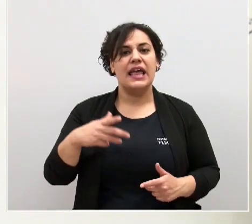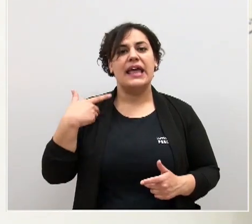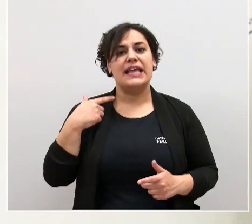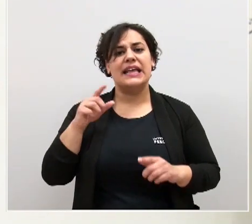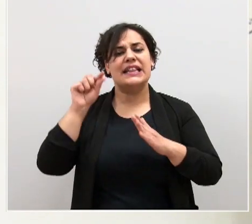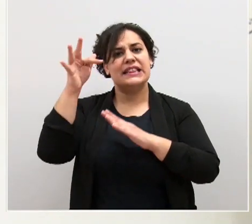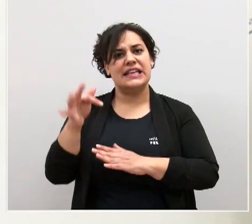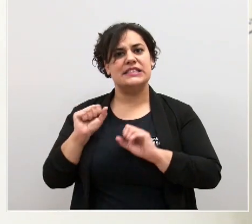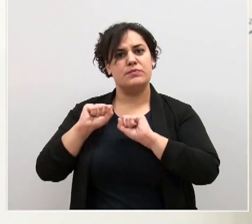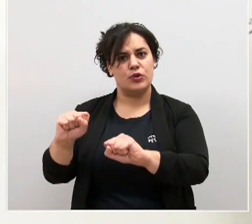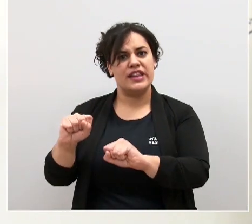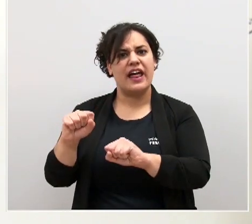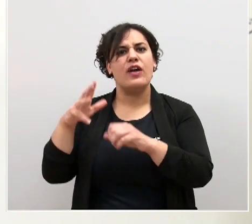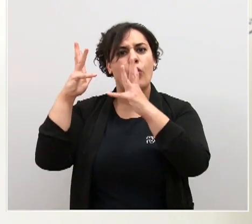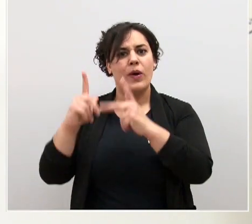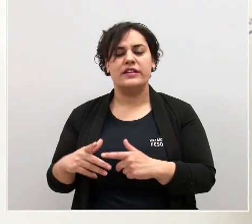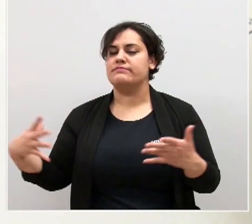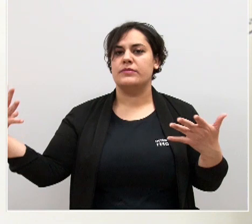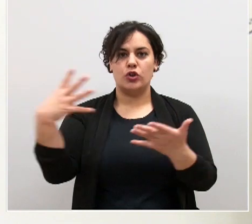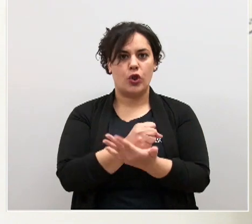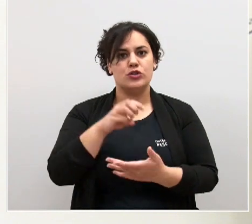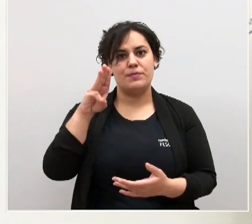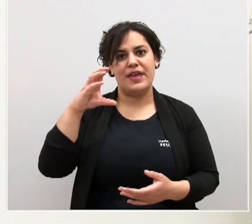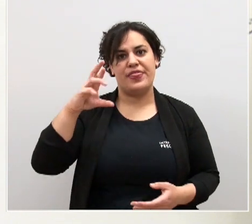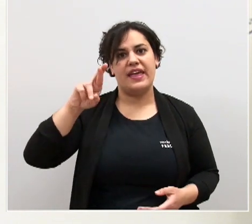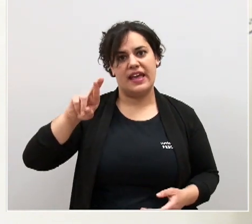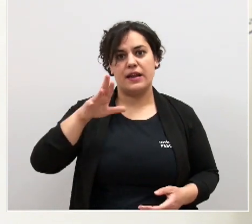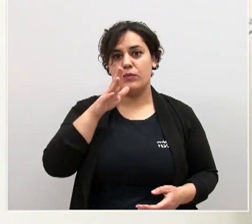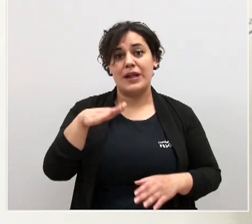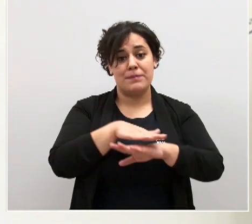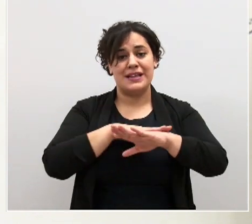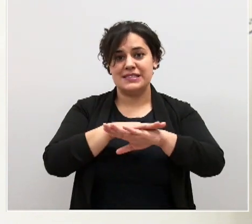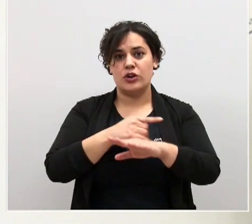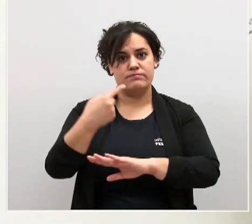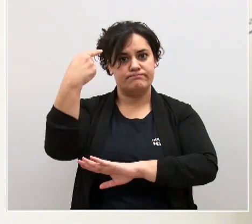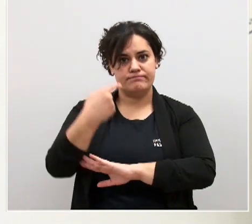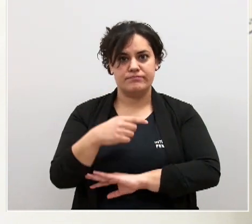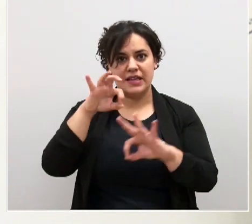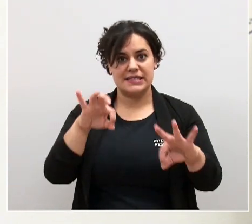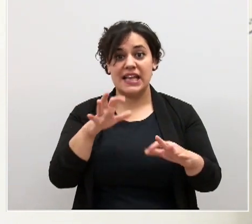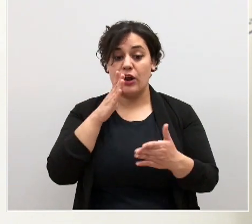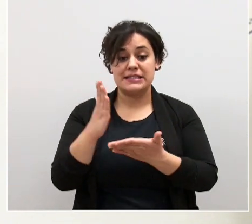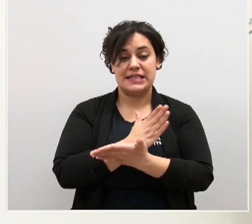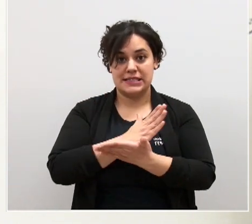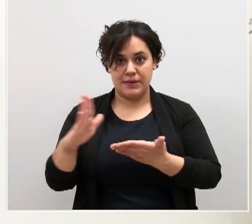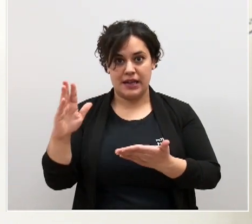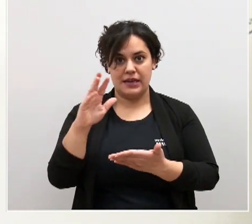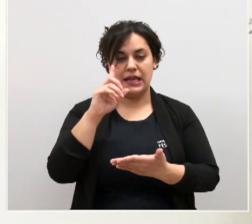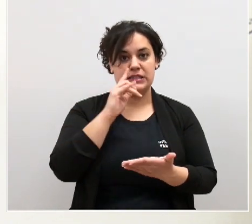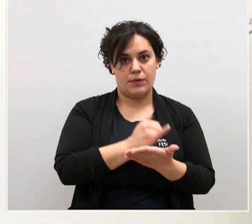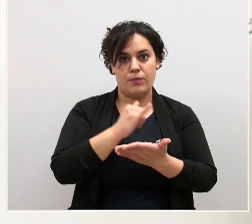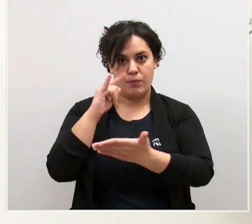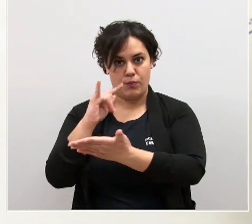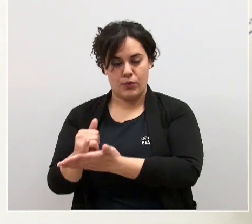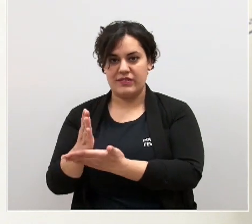PCR. Ahora mismo ya se están dando, porque así lo exigía el Ministerio y nos parece adecuado, se separan las pruebas que hacemos por PCR de las pruebas que hacemos